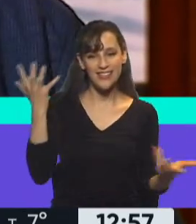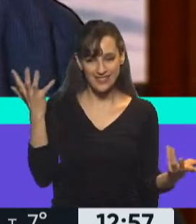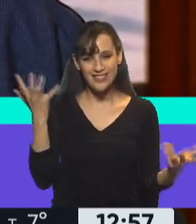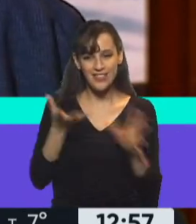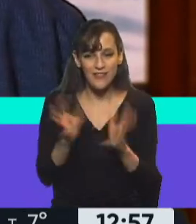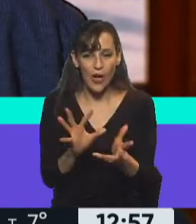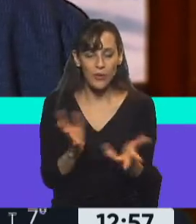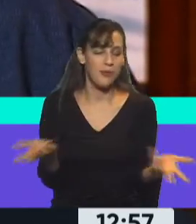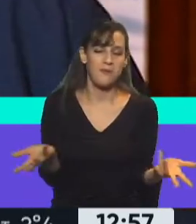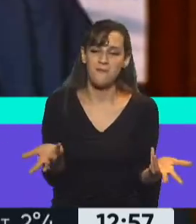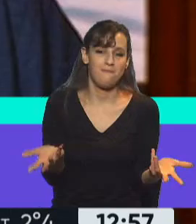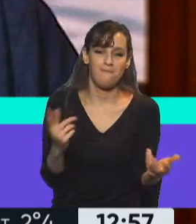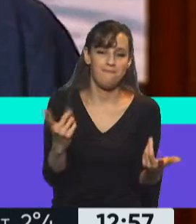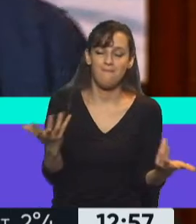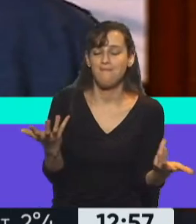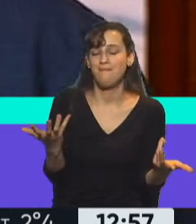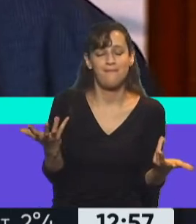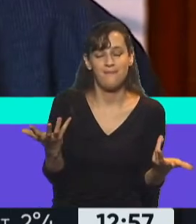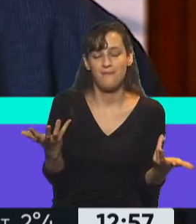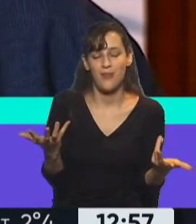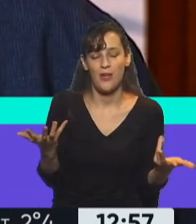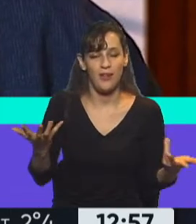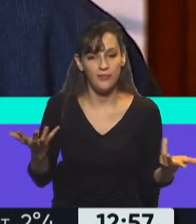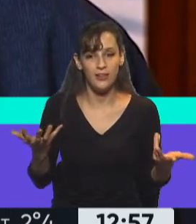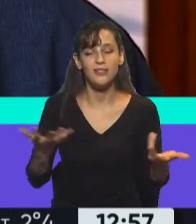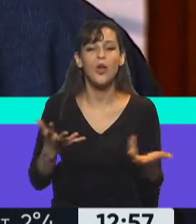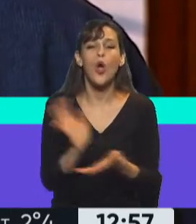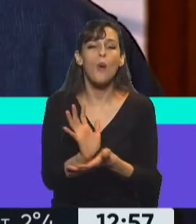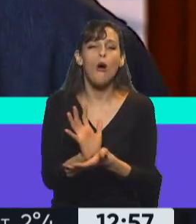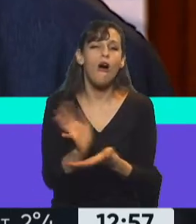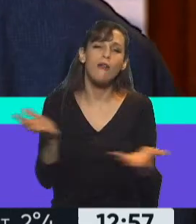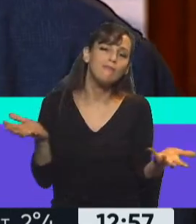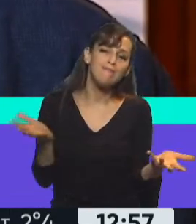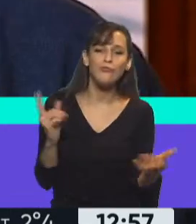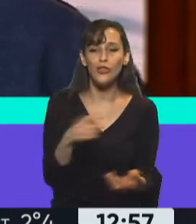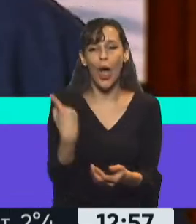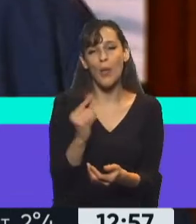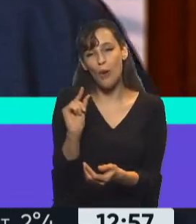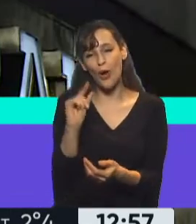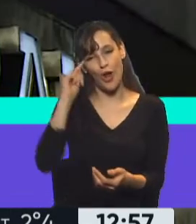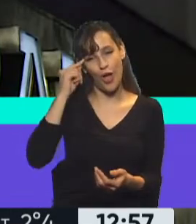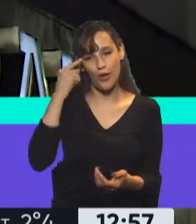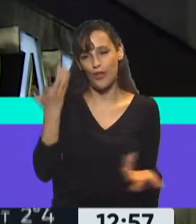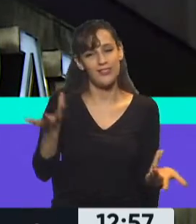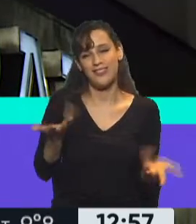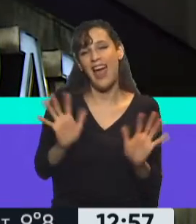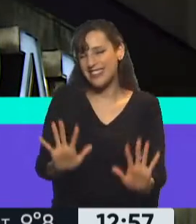a nosotros y convive a un paso constantemente mientras vamos transitando la vida, y la locura